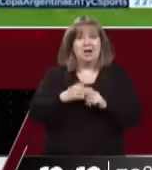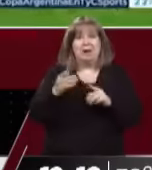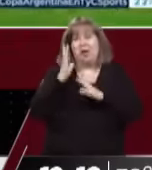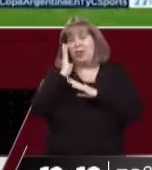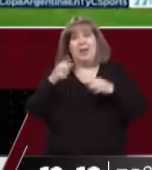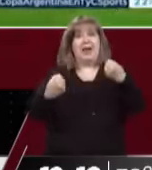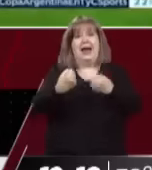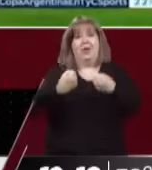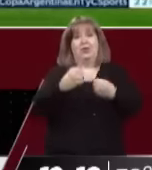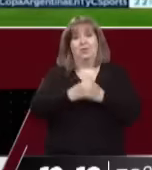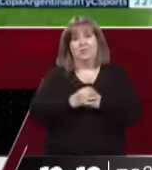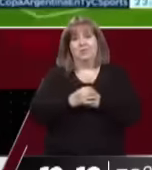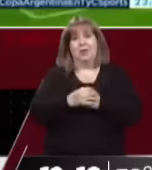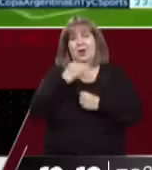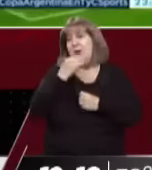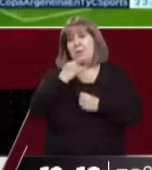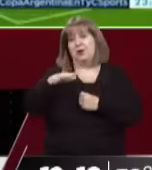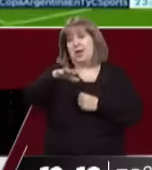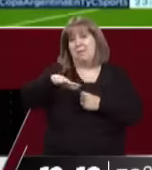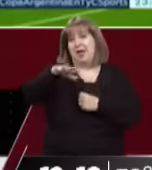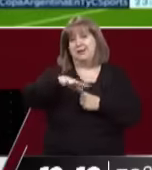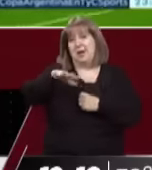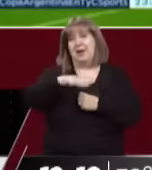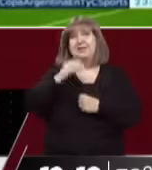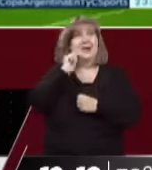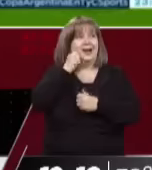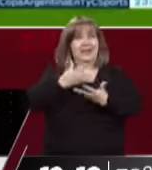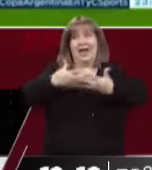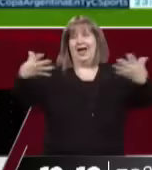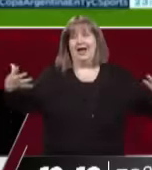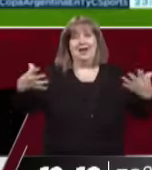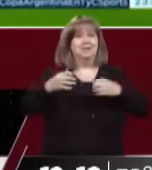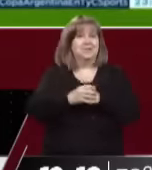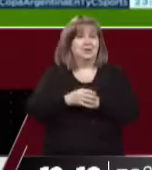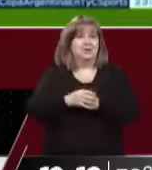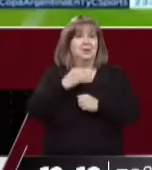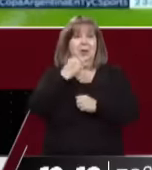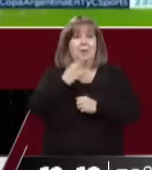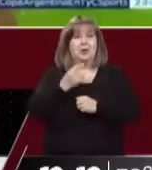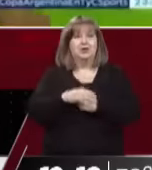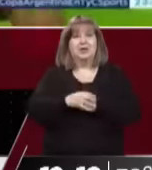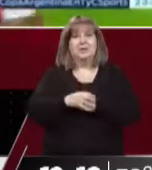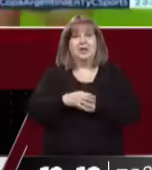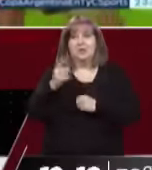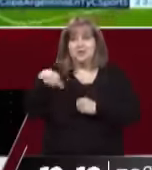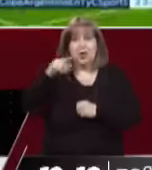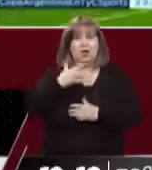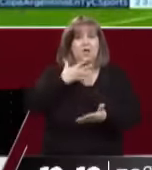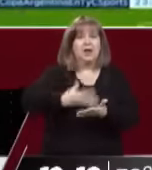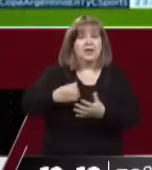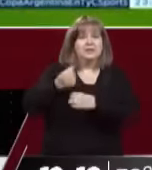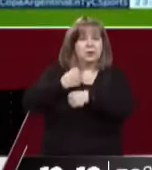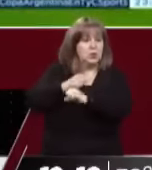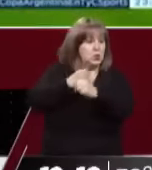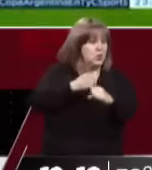auto, no importa dónde, en una plaza, las plazas acá son espectaculares, la verdad que van a quedar todos sorprendidos de la limpieza y todo, y bueno, ni hablar de las